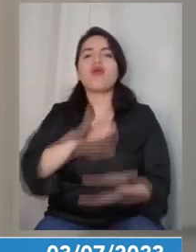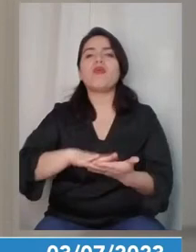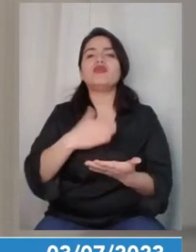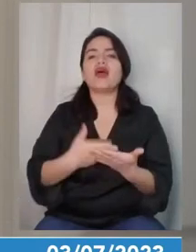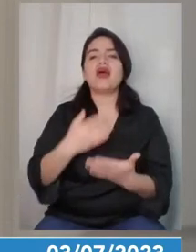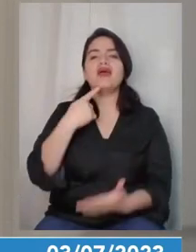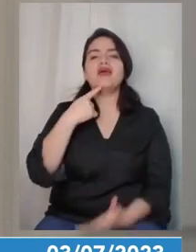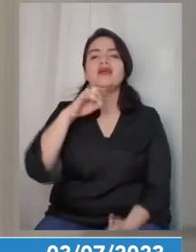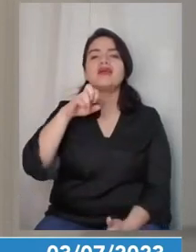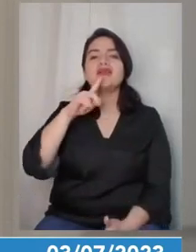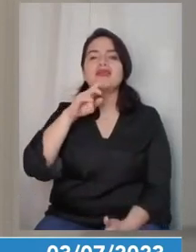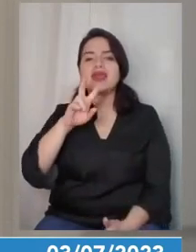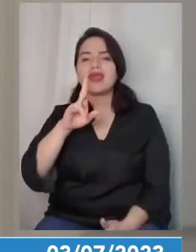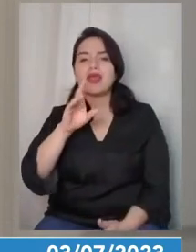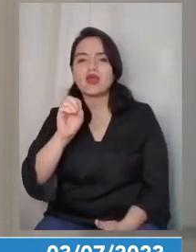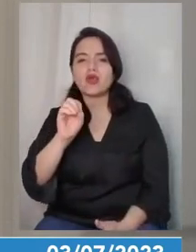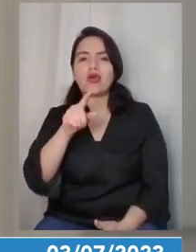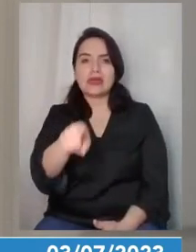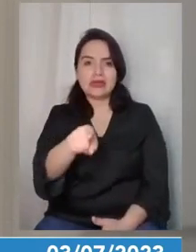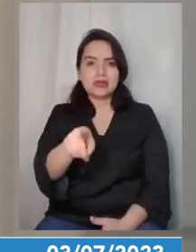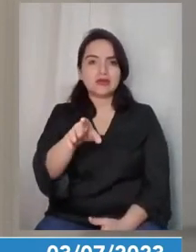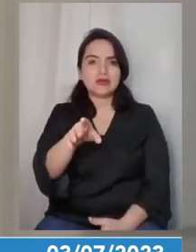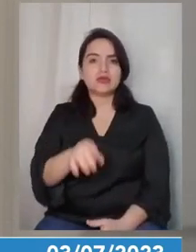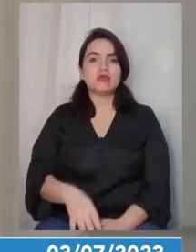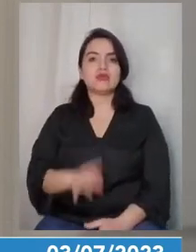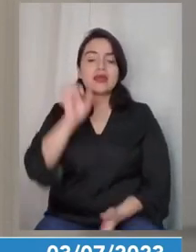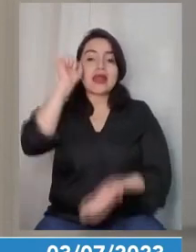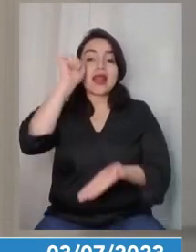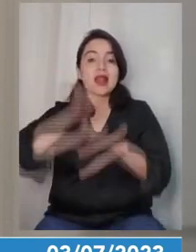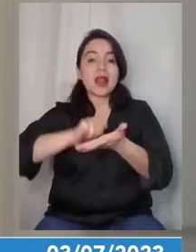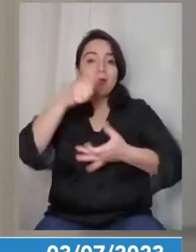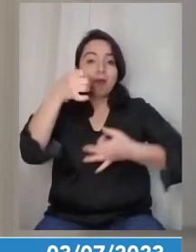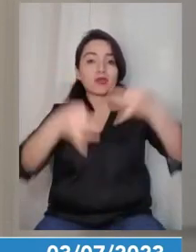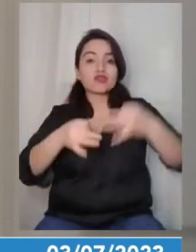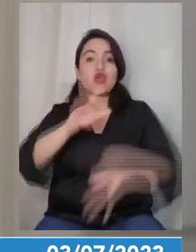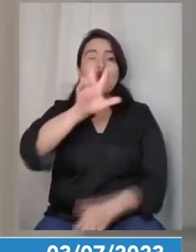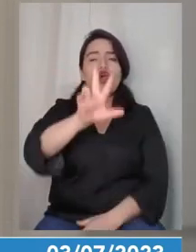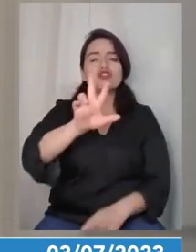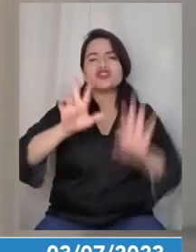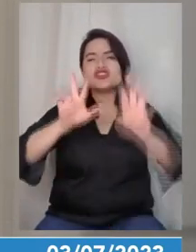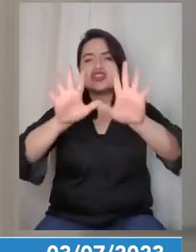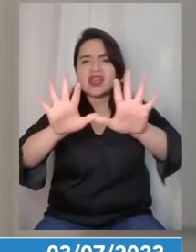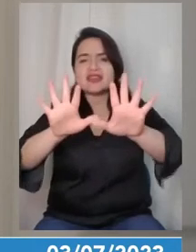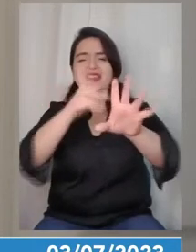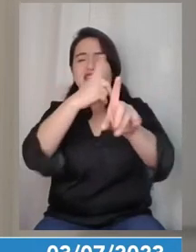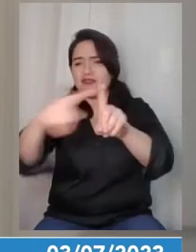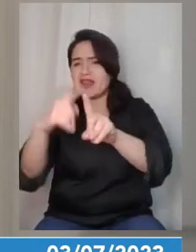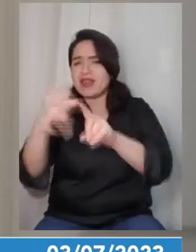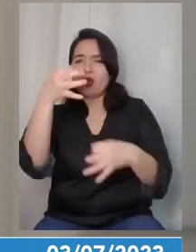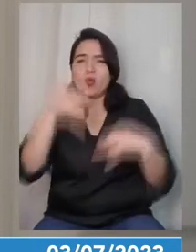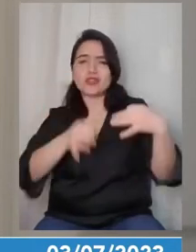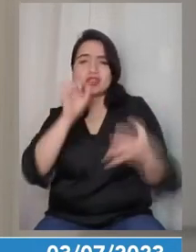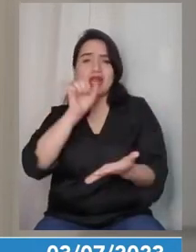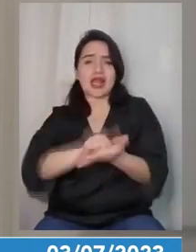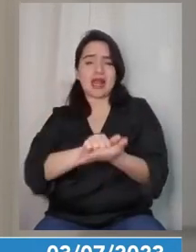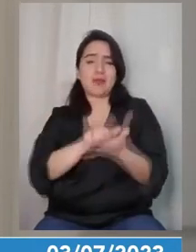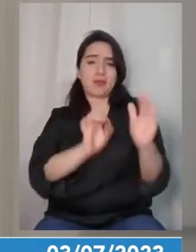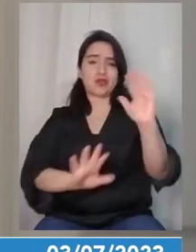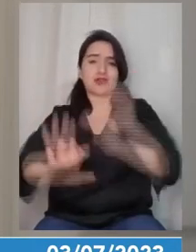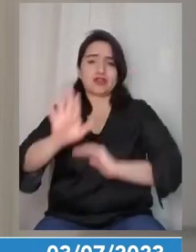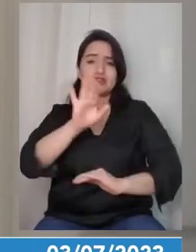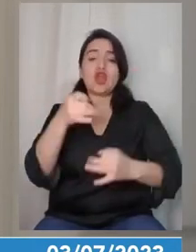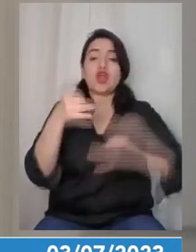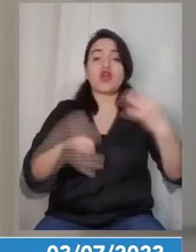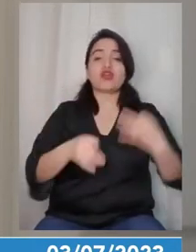esa zona no hay uno, sino que hay al menos 8 o 10, ¿no es cierto?, en muchas veces la Corte de Valparaíso y luego la Corte Suprema